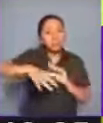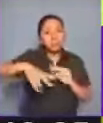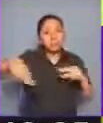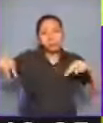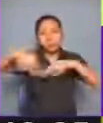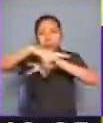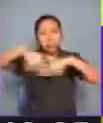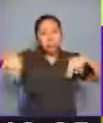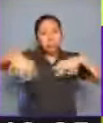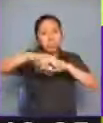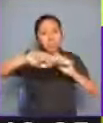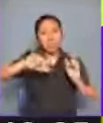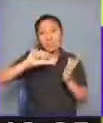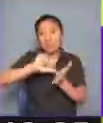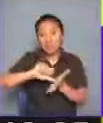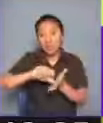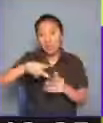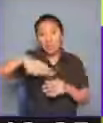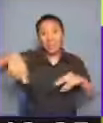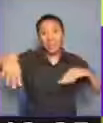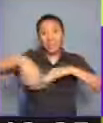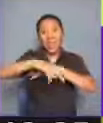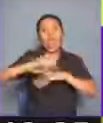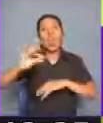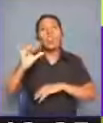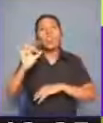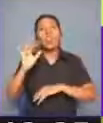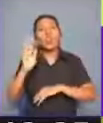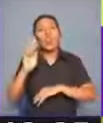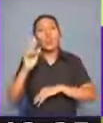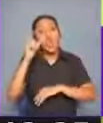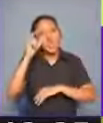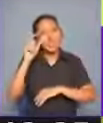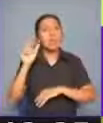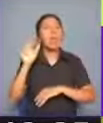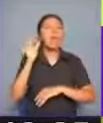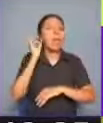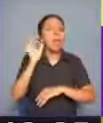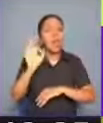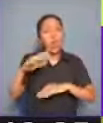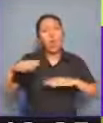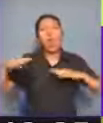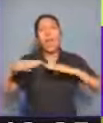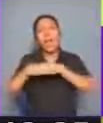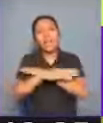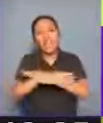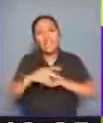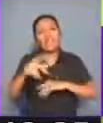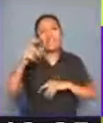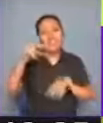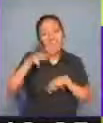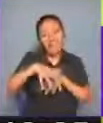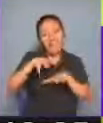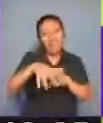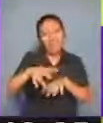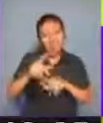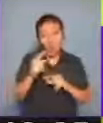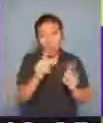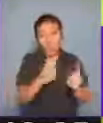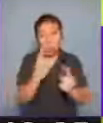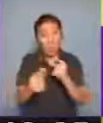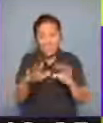en nuestra ciudad como es ahí la calle dorrego la avenida El Éxodo uno de los lugares más concurridos de nuestra